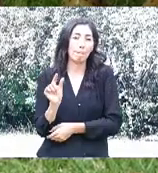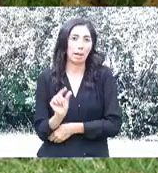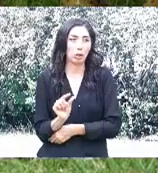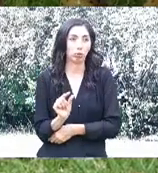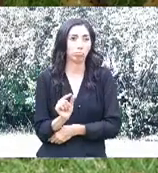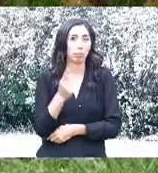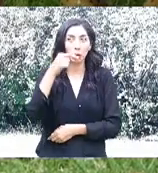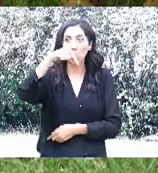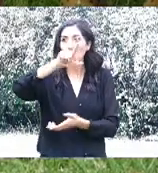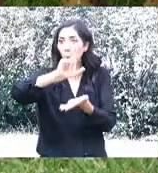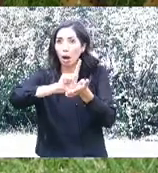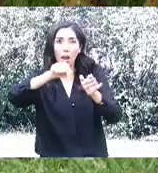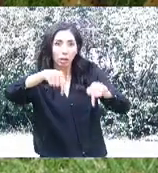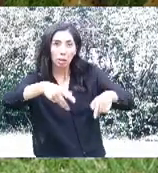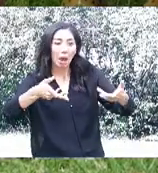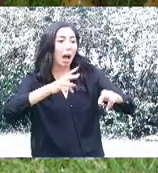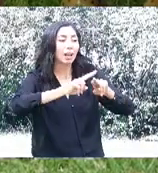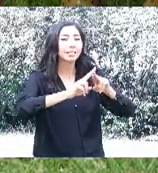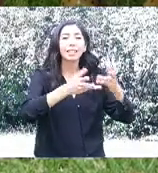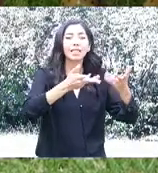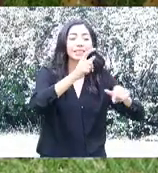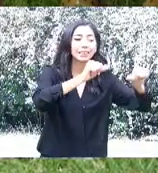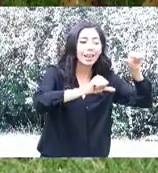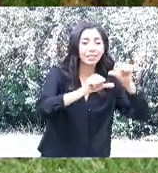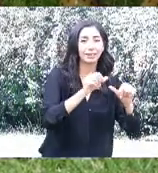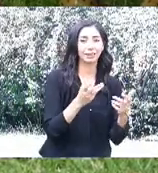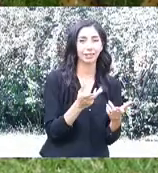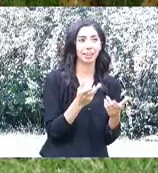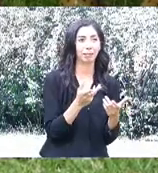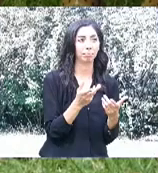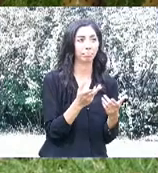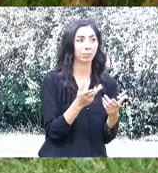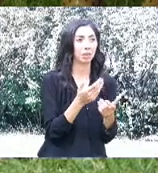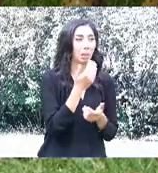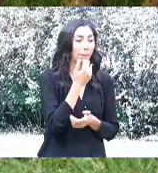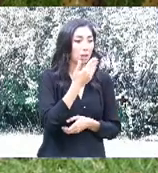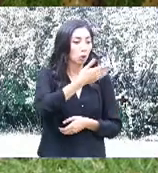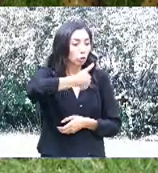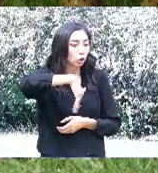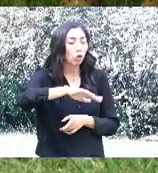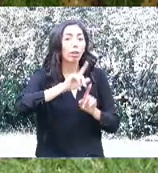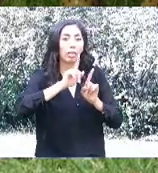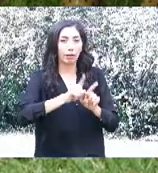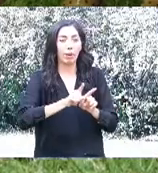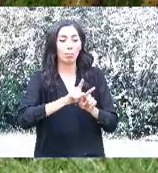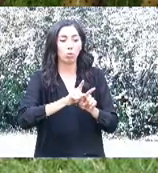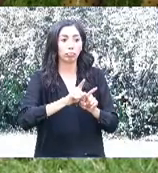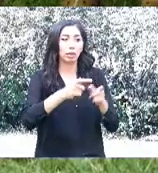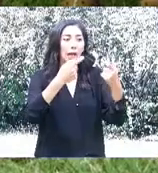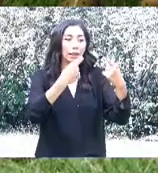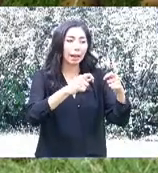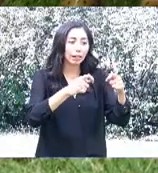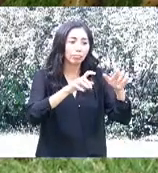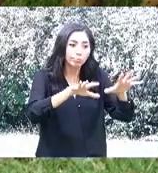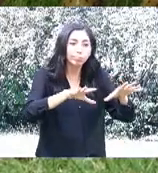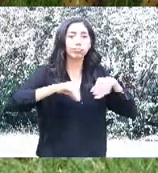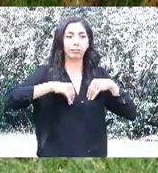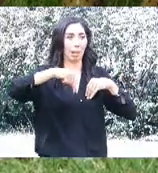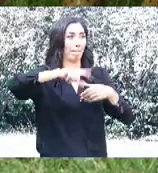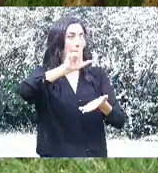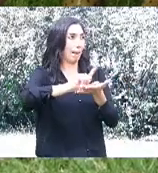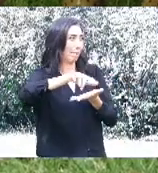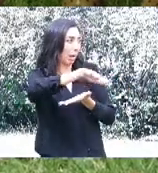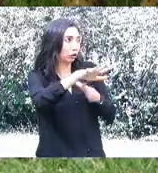ciencia para entonces también Creo que también desde desde nuestra tenemos que dar paso no de apropiarnos más también de este espacio